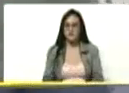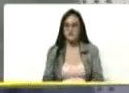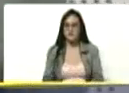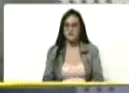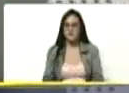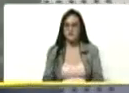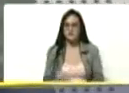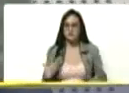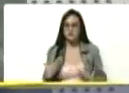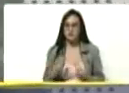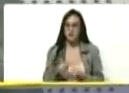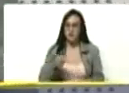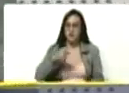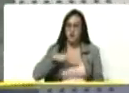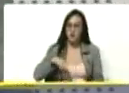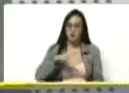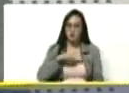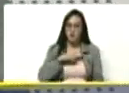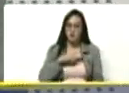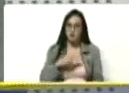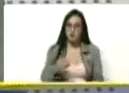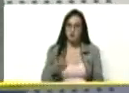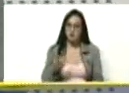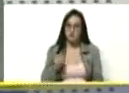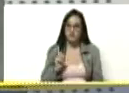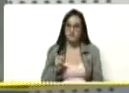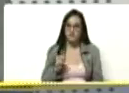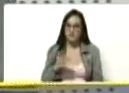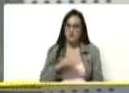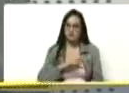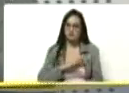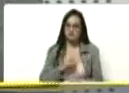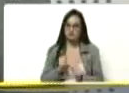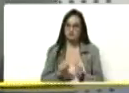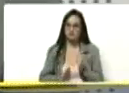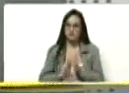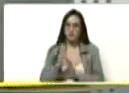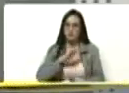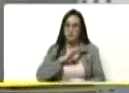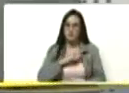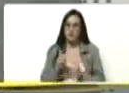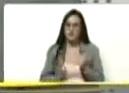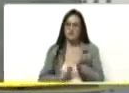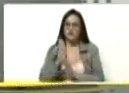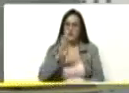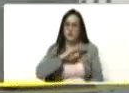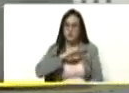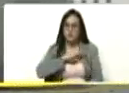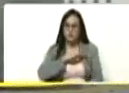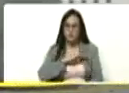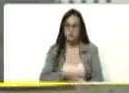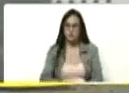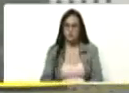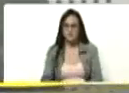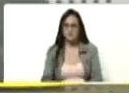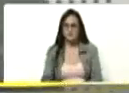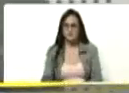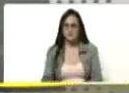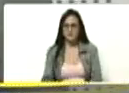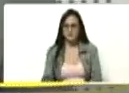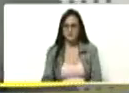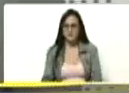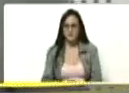We have the potential to drive our own development. Tenemos el potencial de llevar a cabo nuestro propio desarrollo. Through strategic partnerships. A